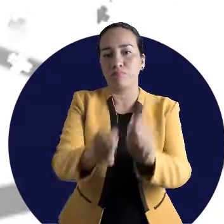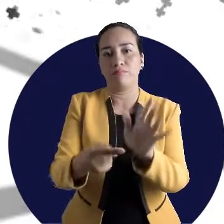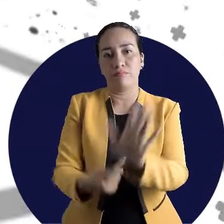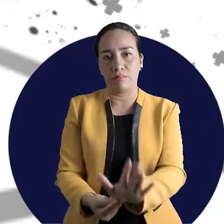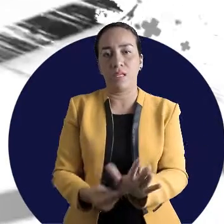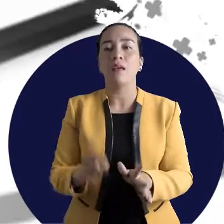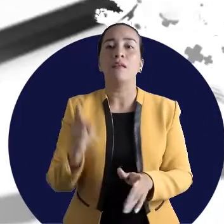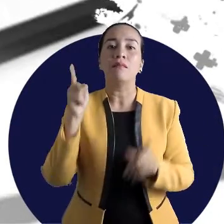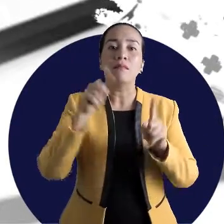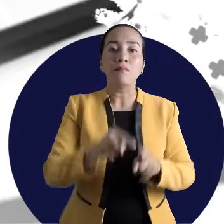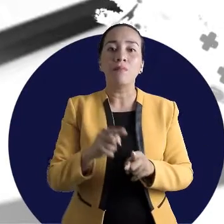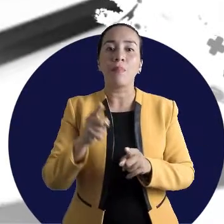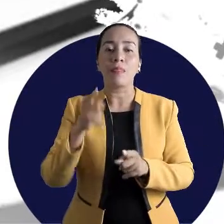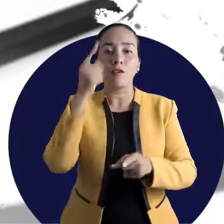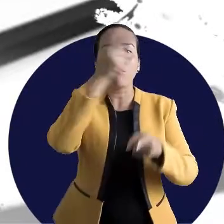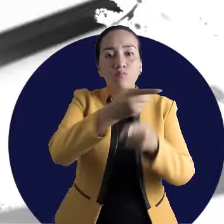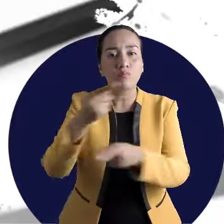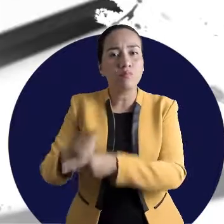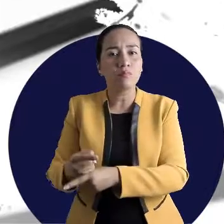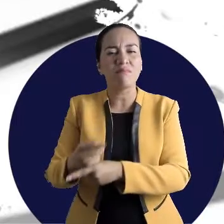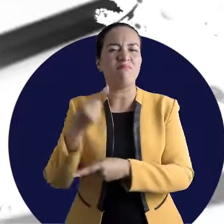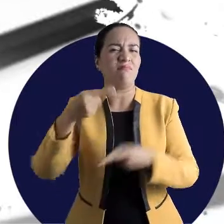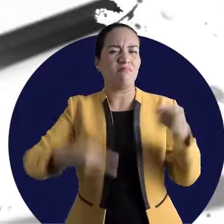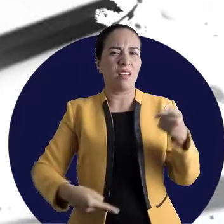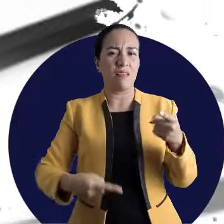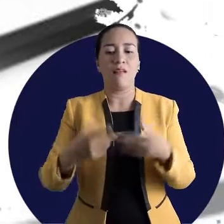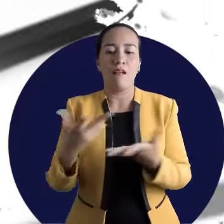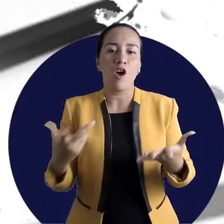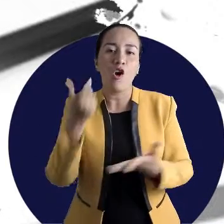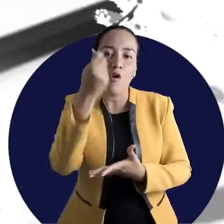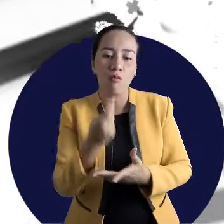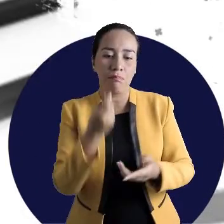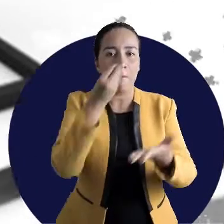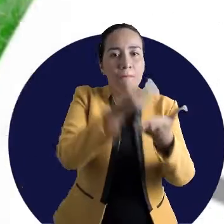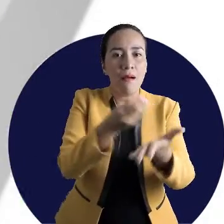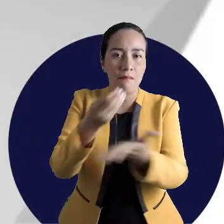Cancelar cuando corresponda los pagos que se generen por su atención.